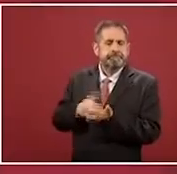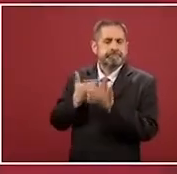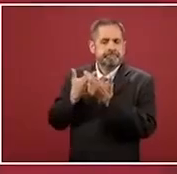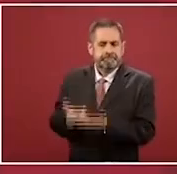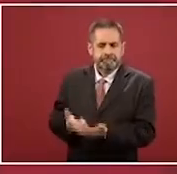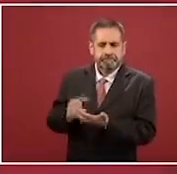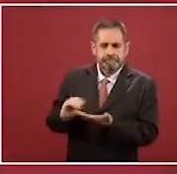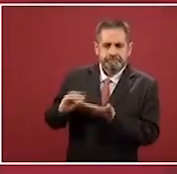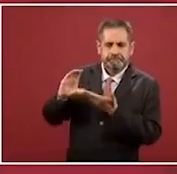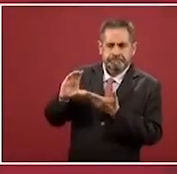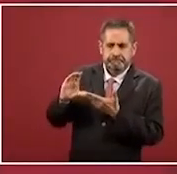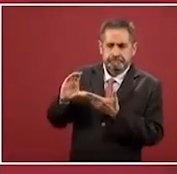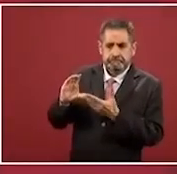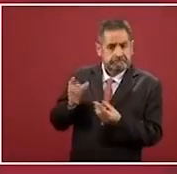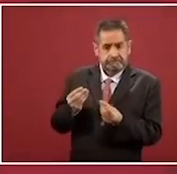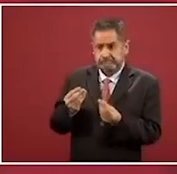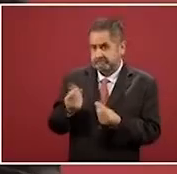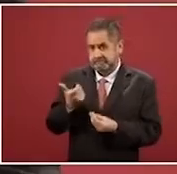muchísimo dinero